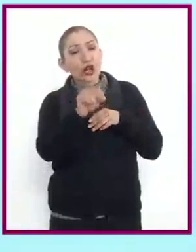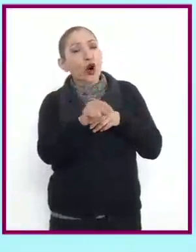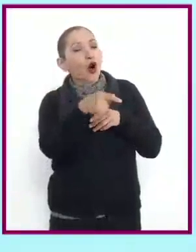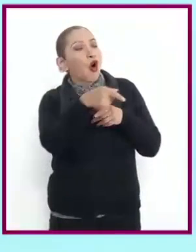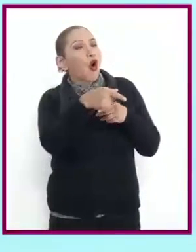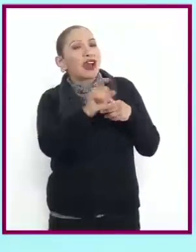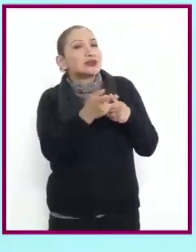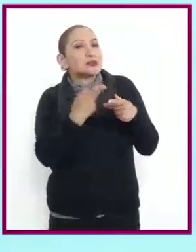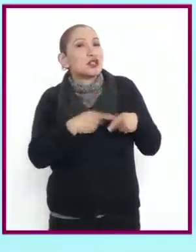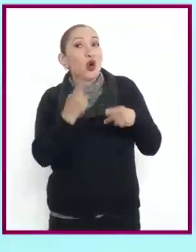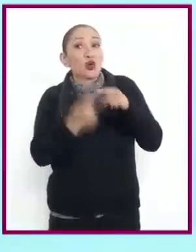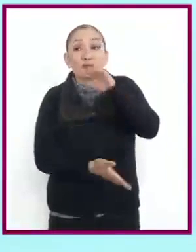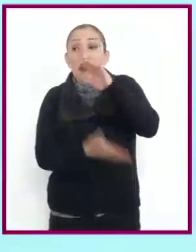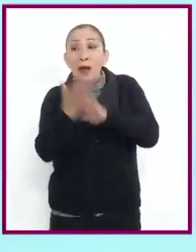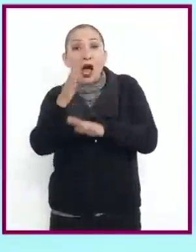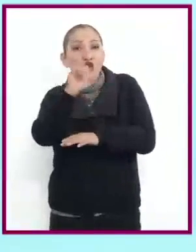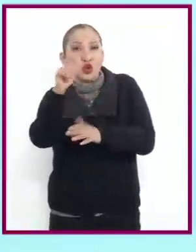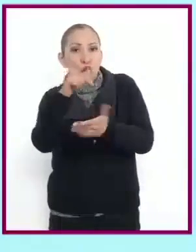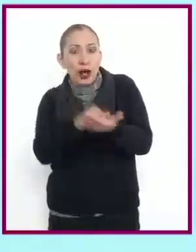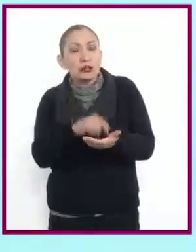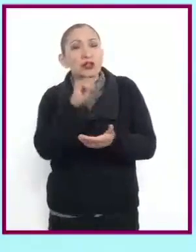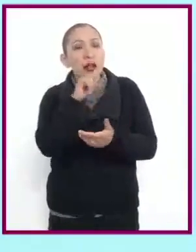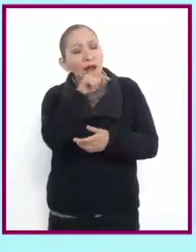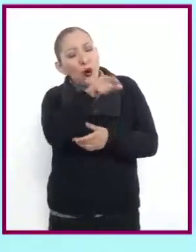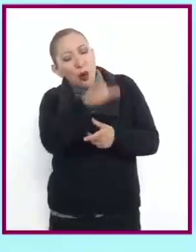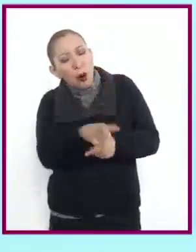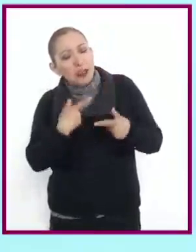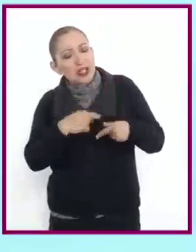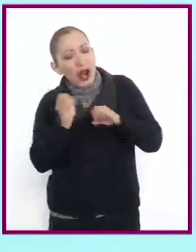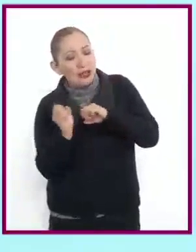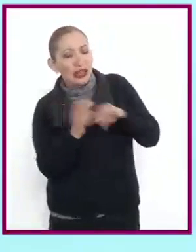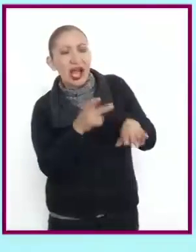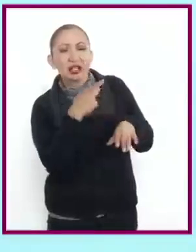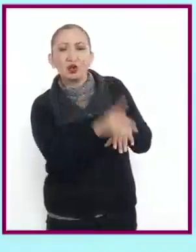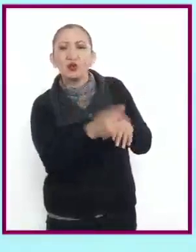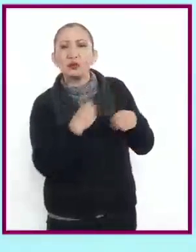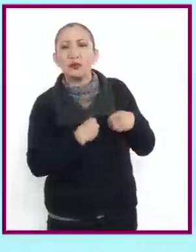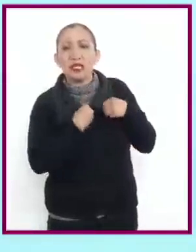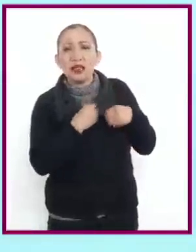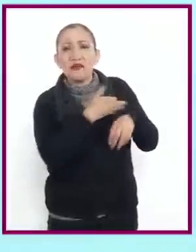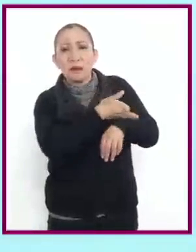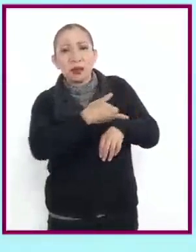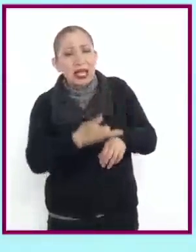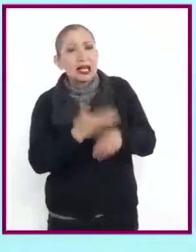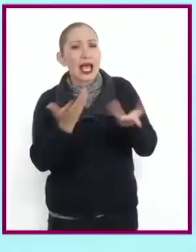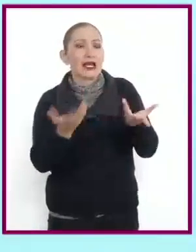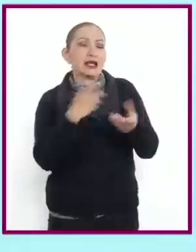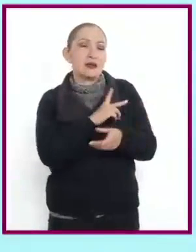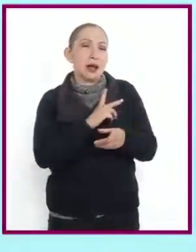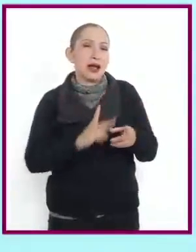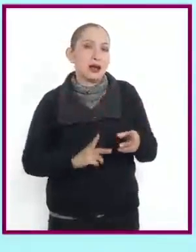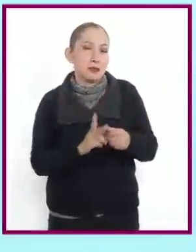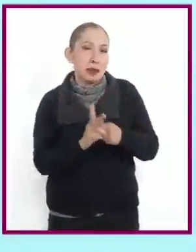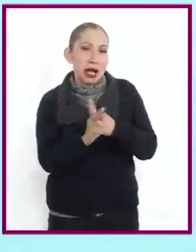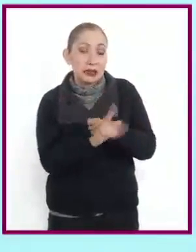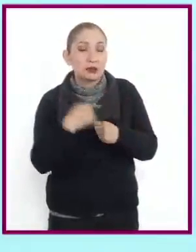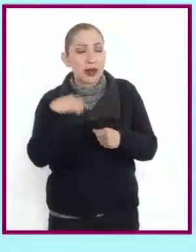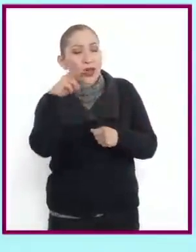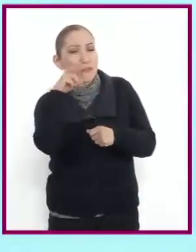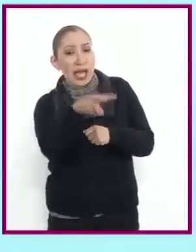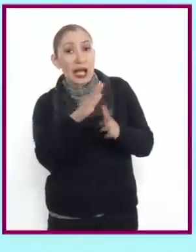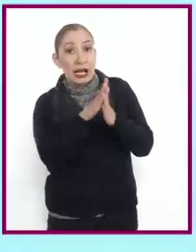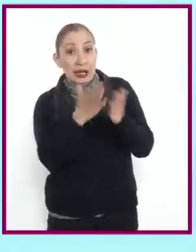de la migración? Les recomendamos que lean y compartan en familia el cuento Migrando, de Mariana Chiesa. Ella